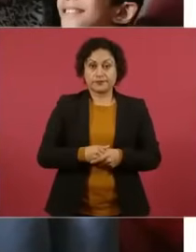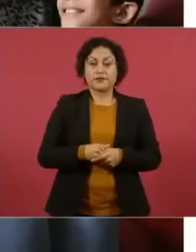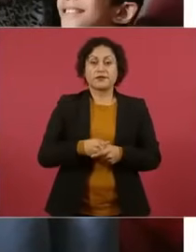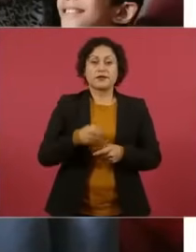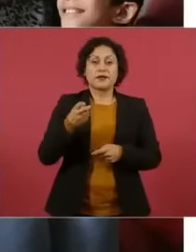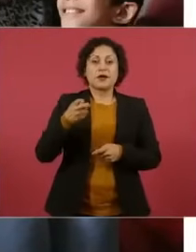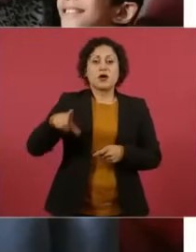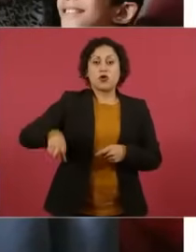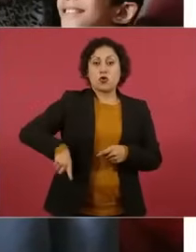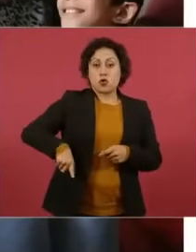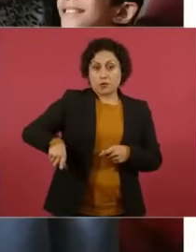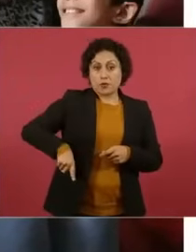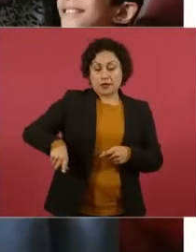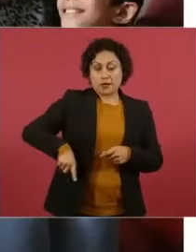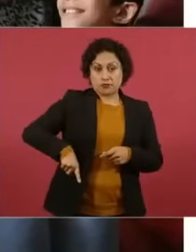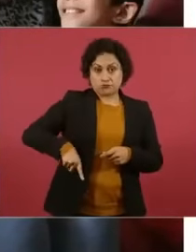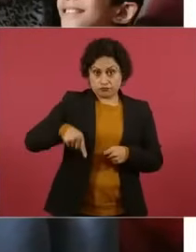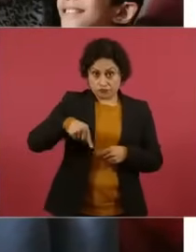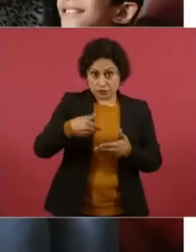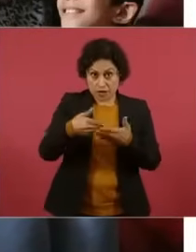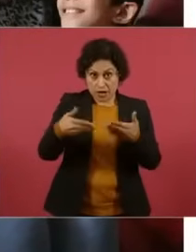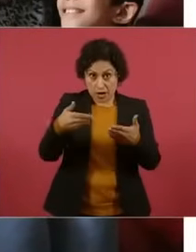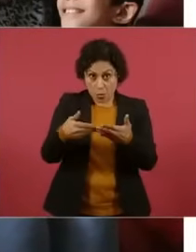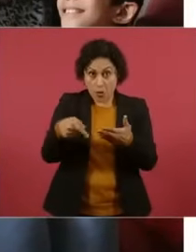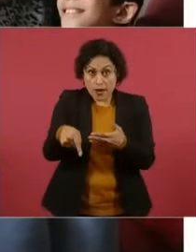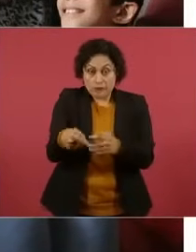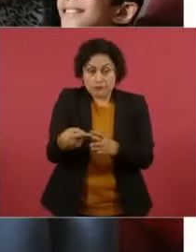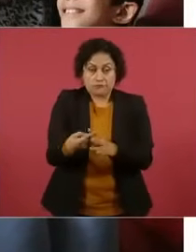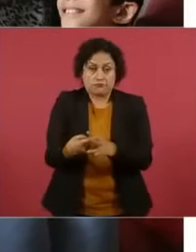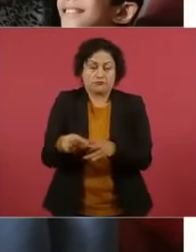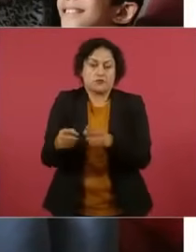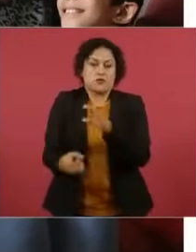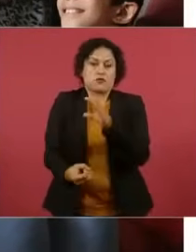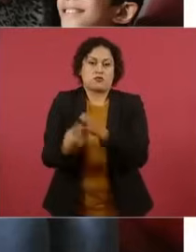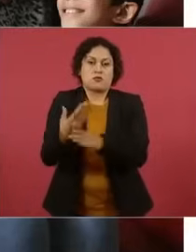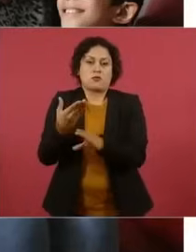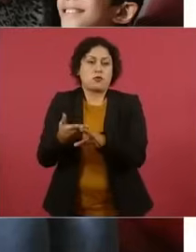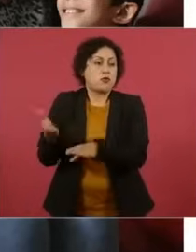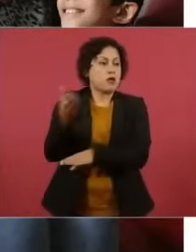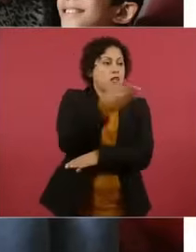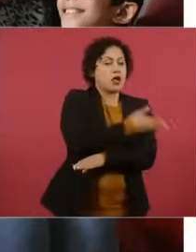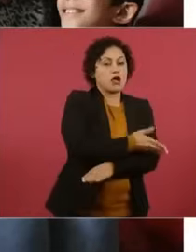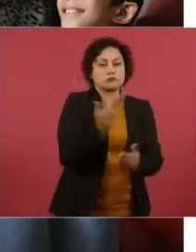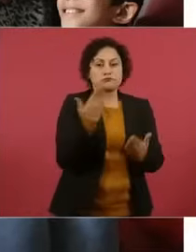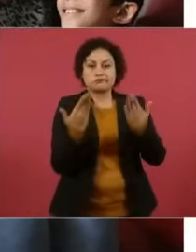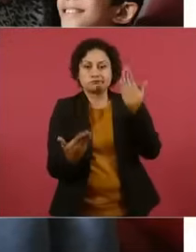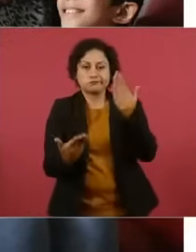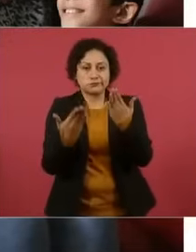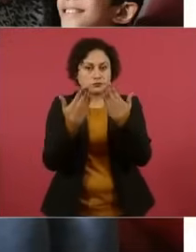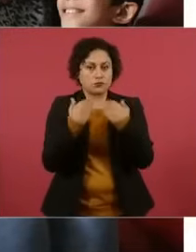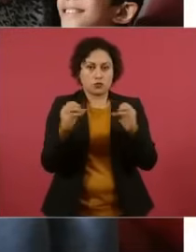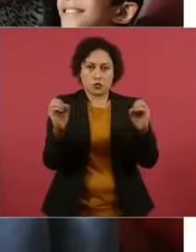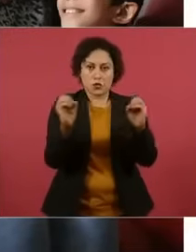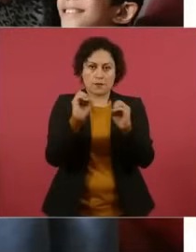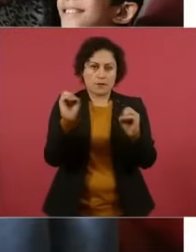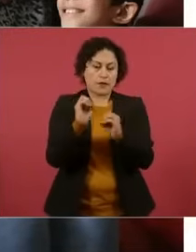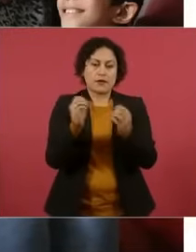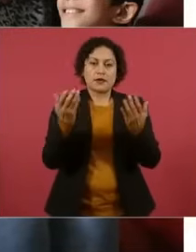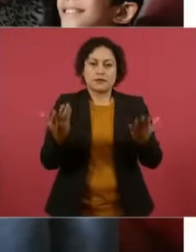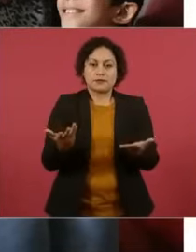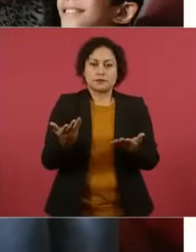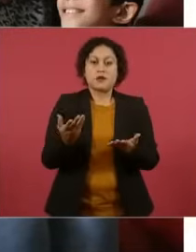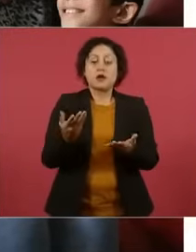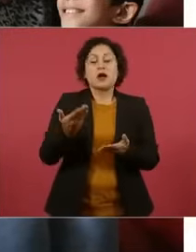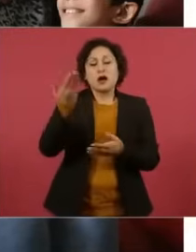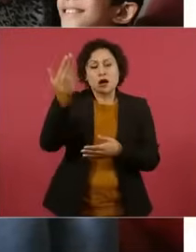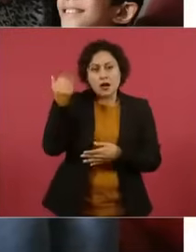gobierno, no había ningún apoyo para las personas con discapacidad, solamente en la Ciudad de